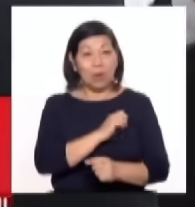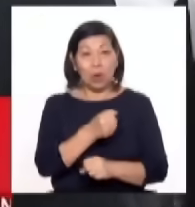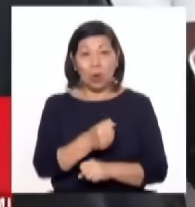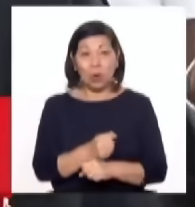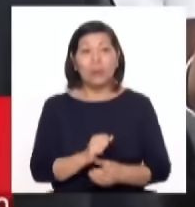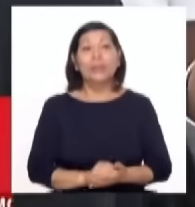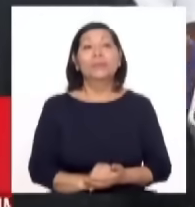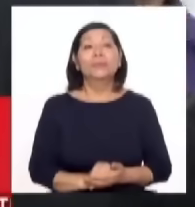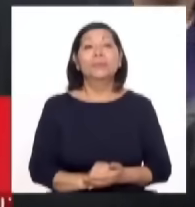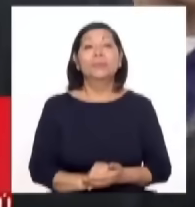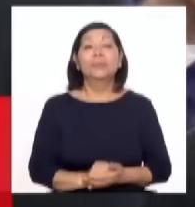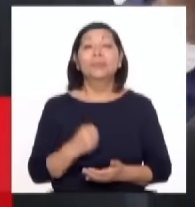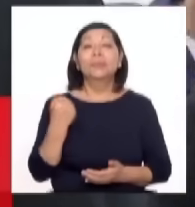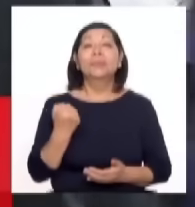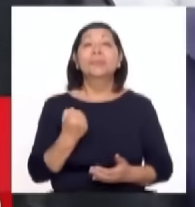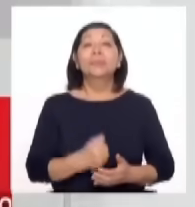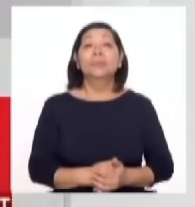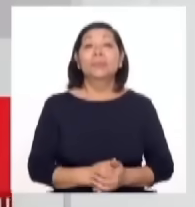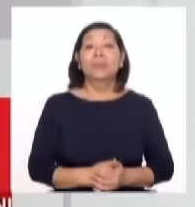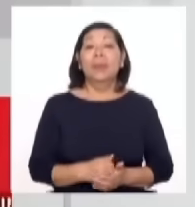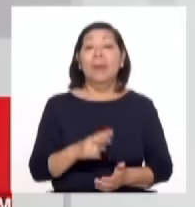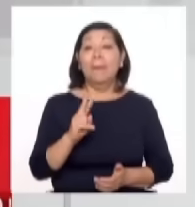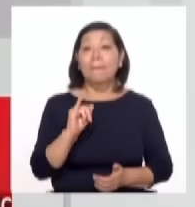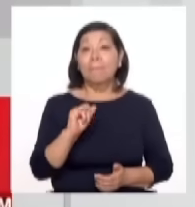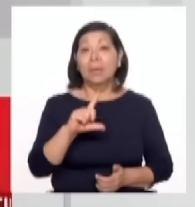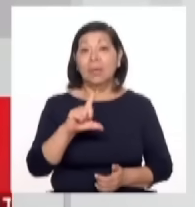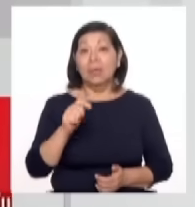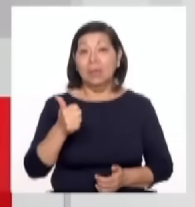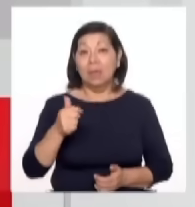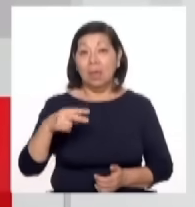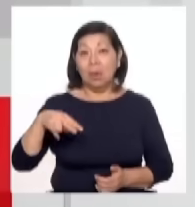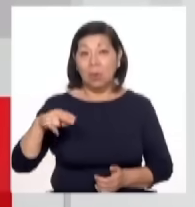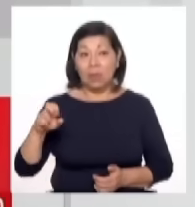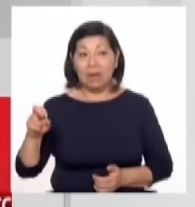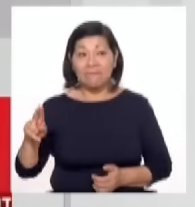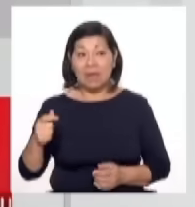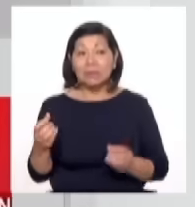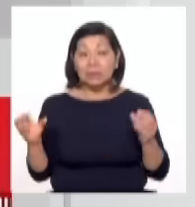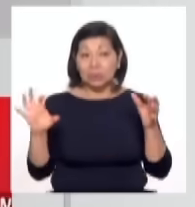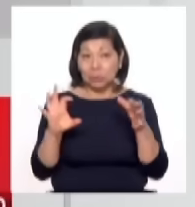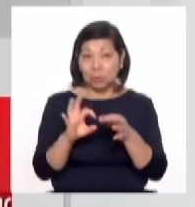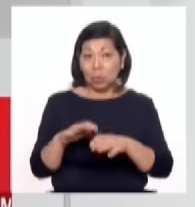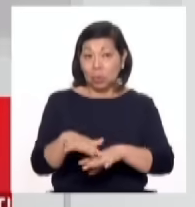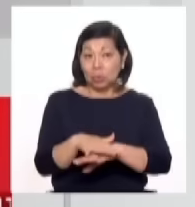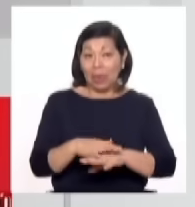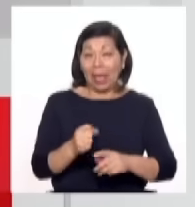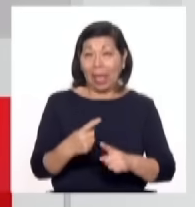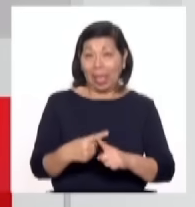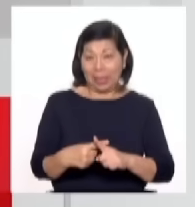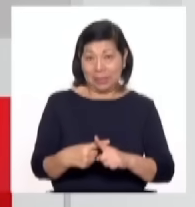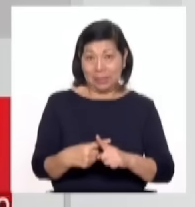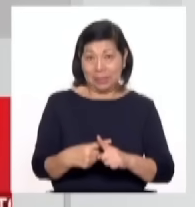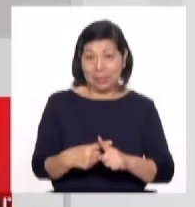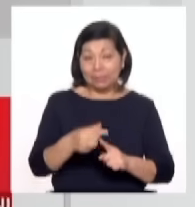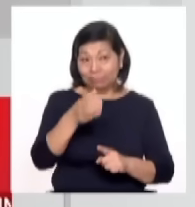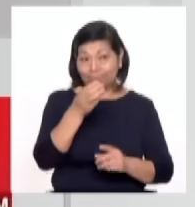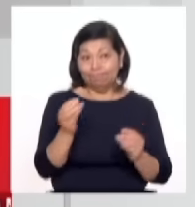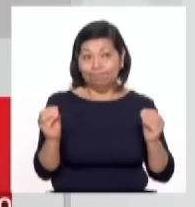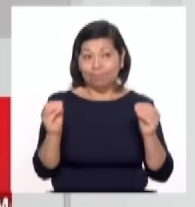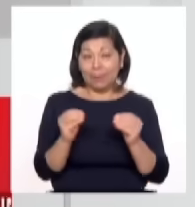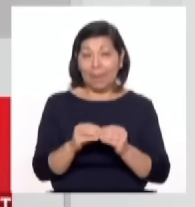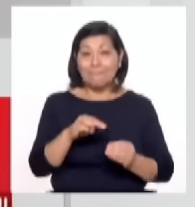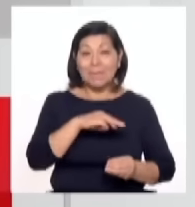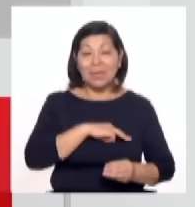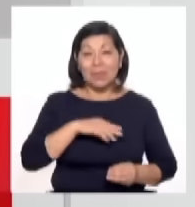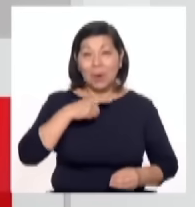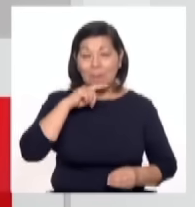la corrupción del poder. Villanueva Barreto estuvo ligada a la gestión del exmandatario Pedro Castillo en el Ministerio